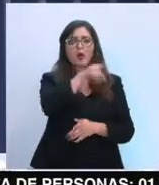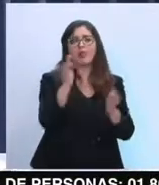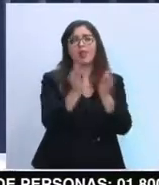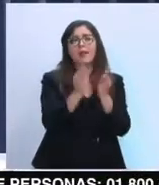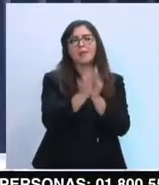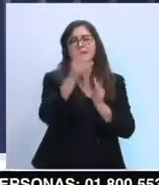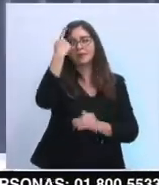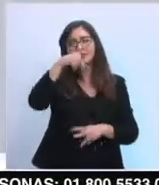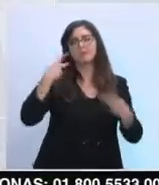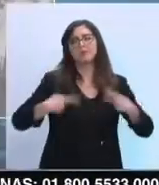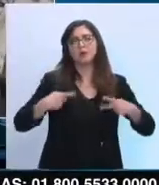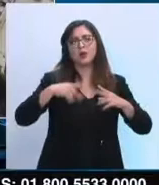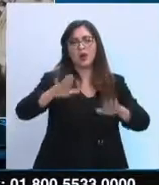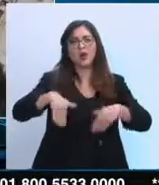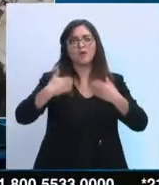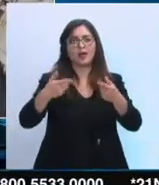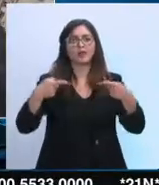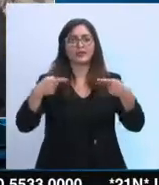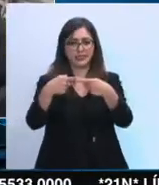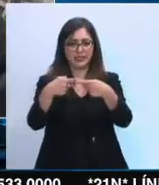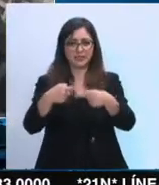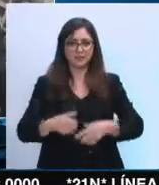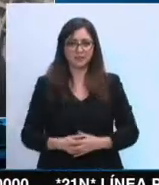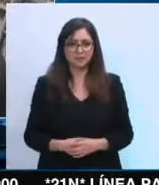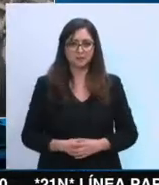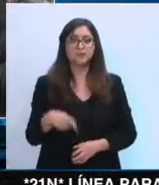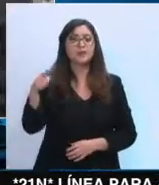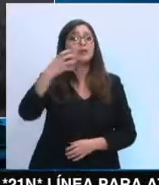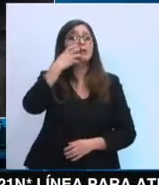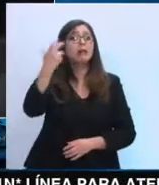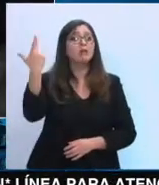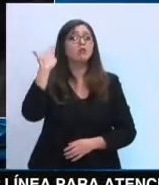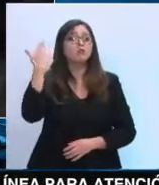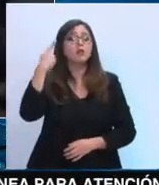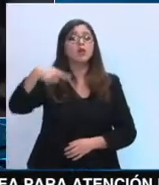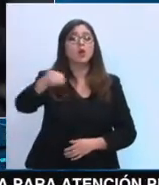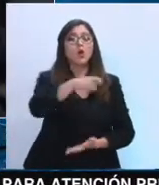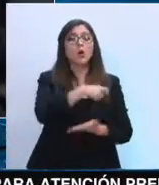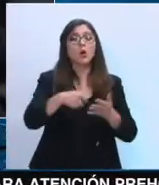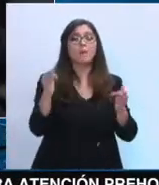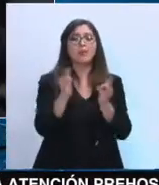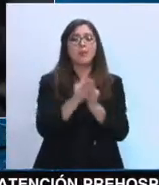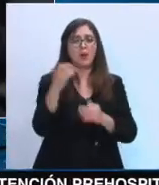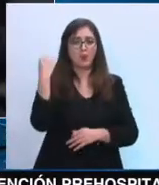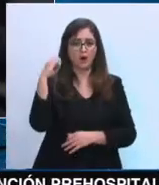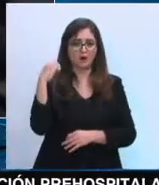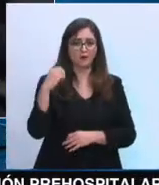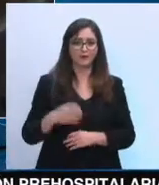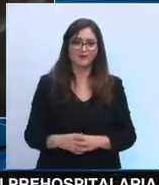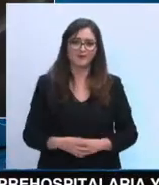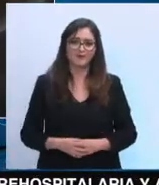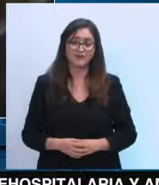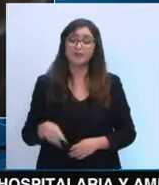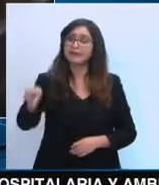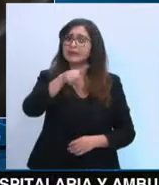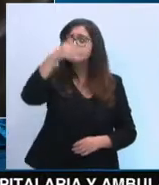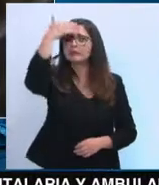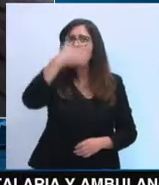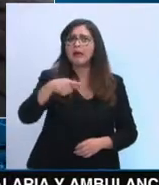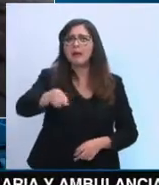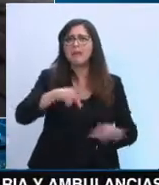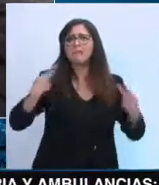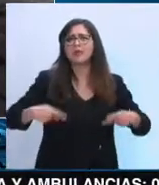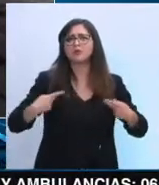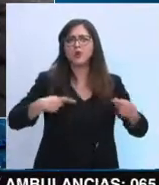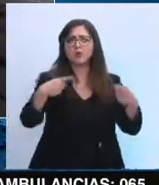cada esquina. Piras, ricos, tamales, oaxaqueños. Todos los días podemos encontrar a algún tamalero en